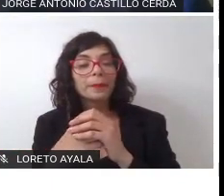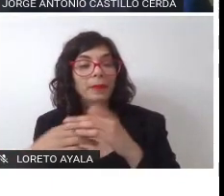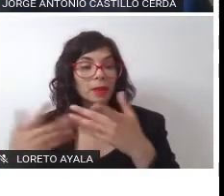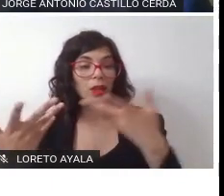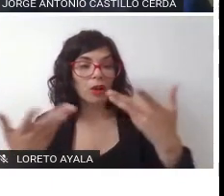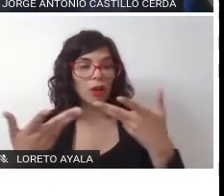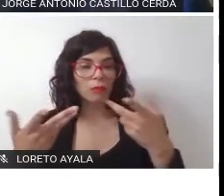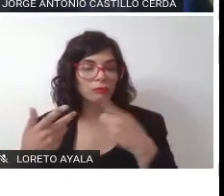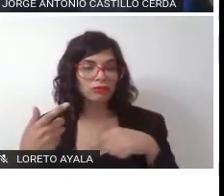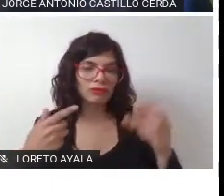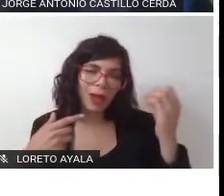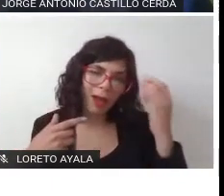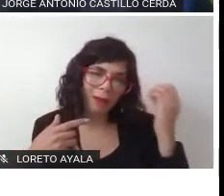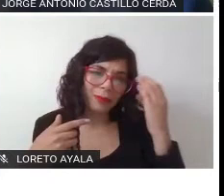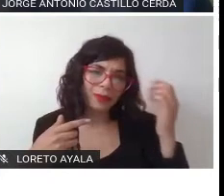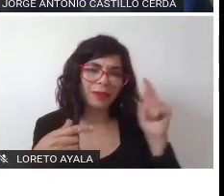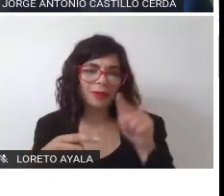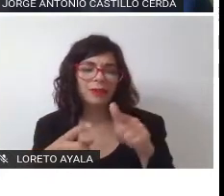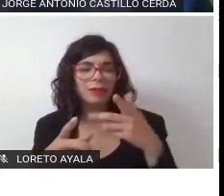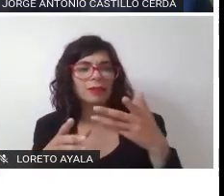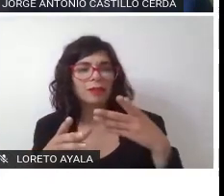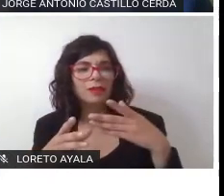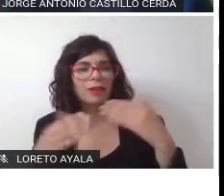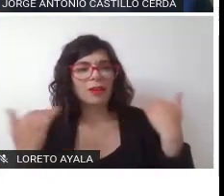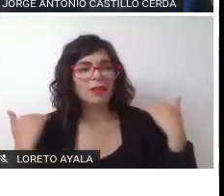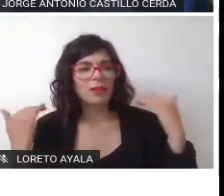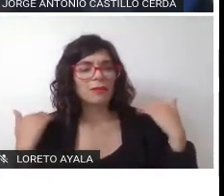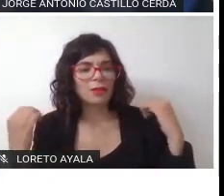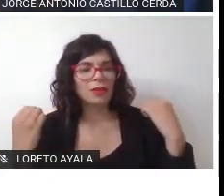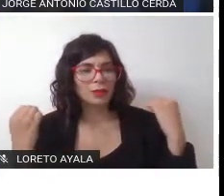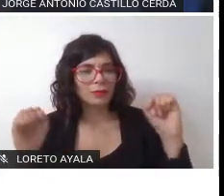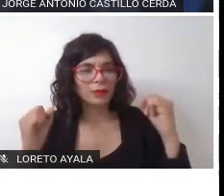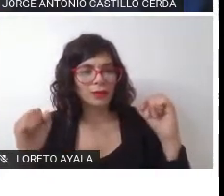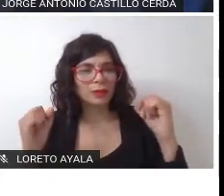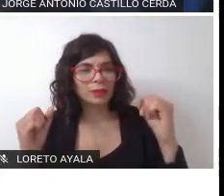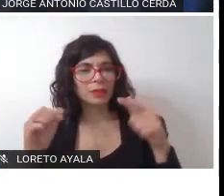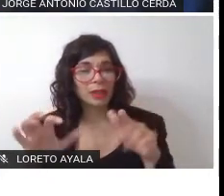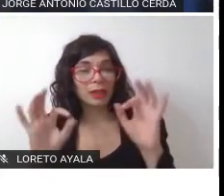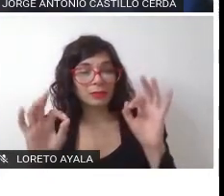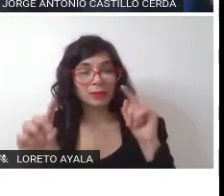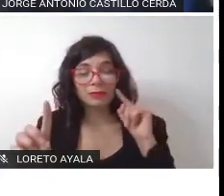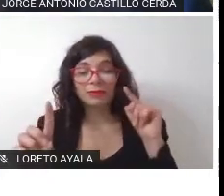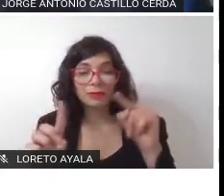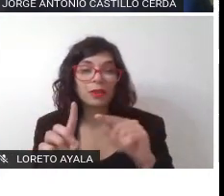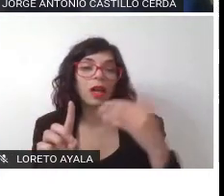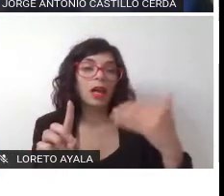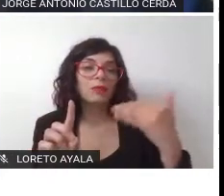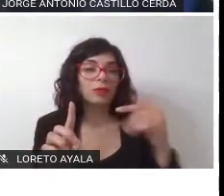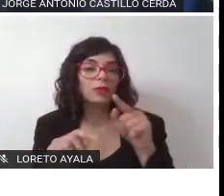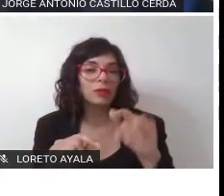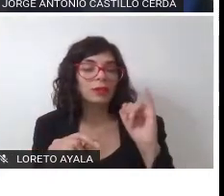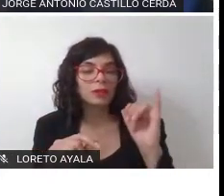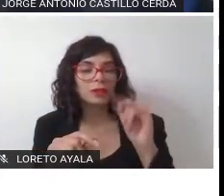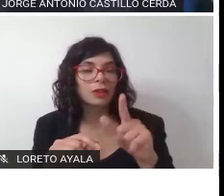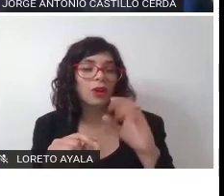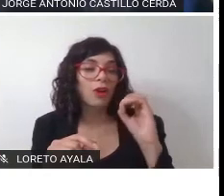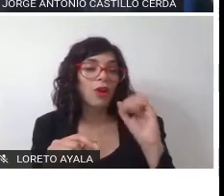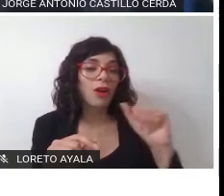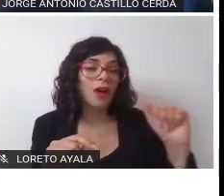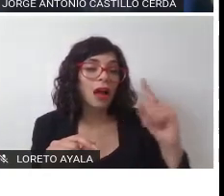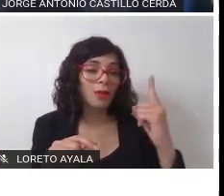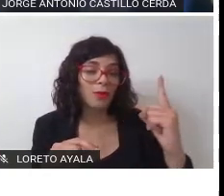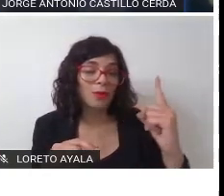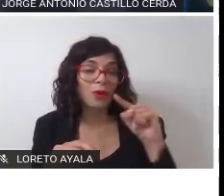de aprendizaje y de educación física, ya en específico, y este sí está priorizado, ya el OA1, ya